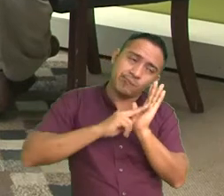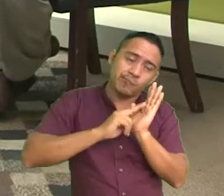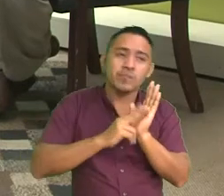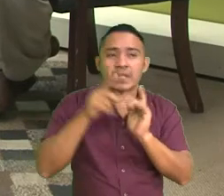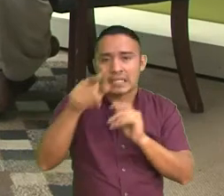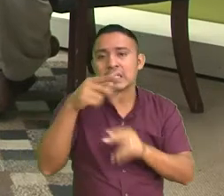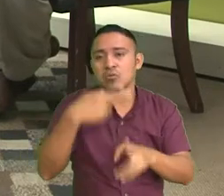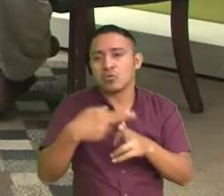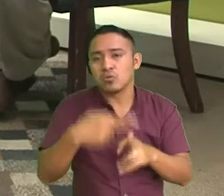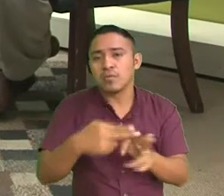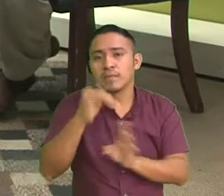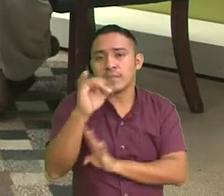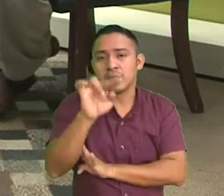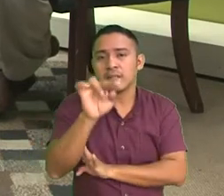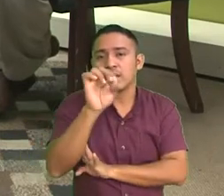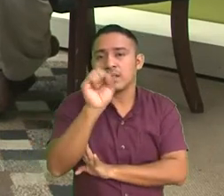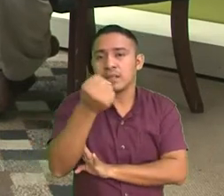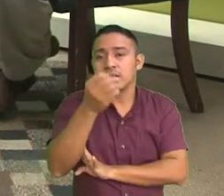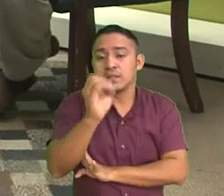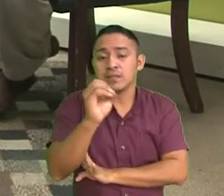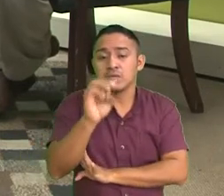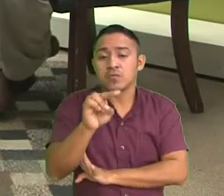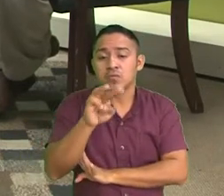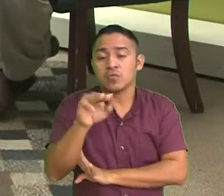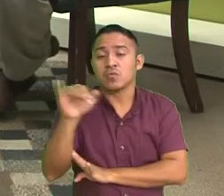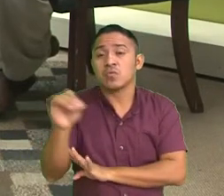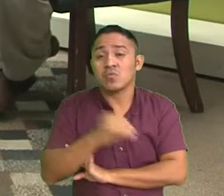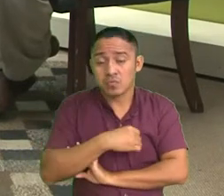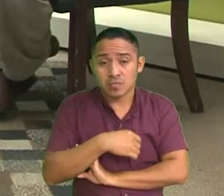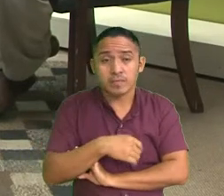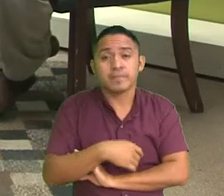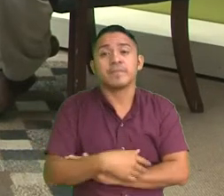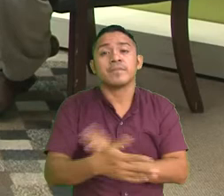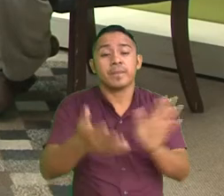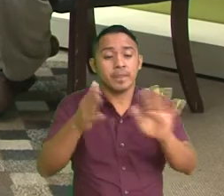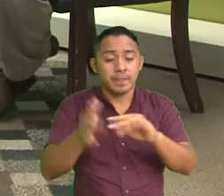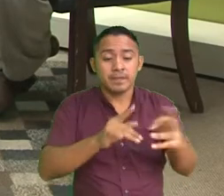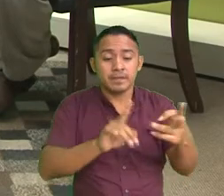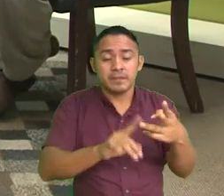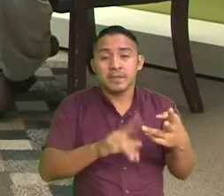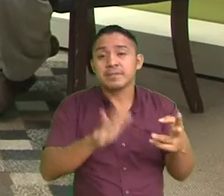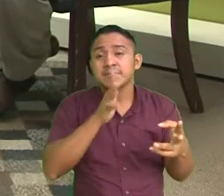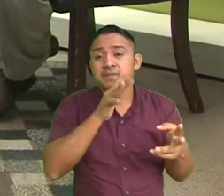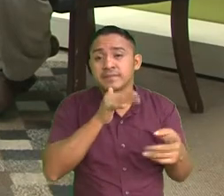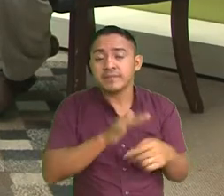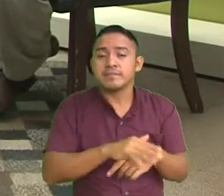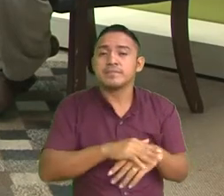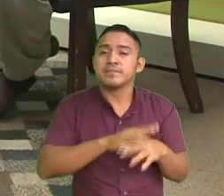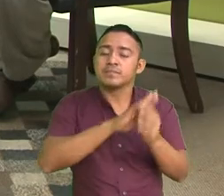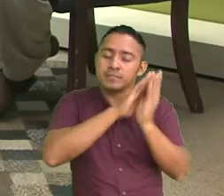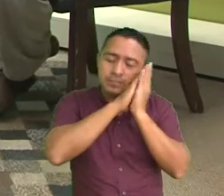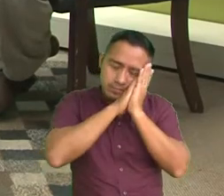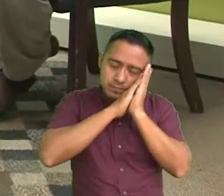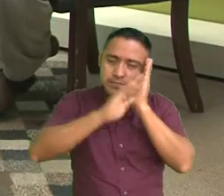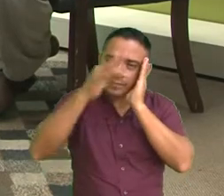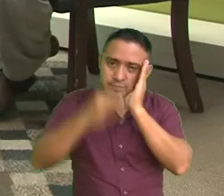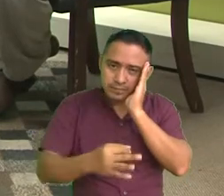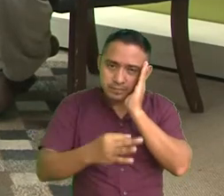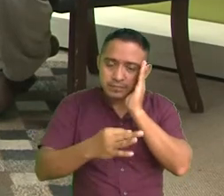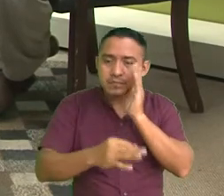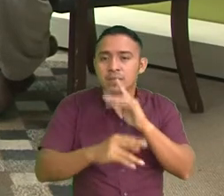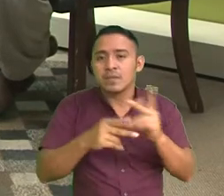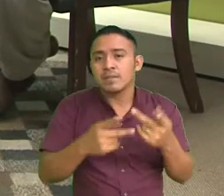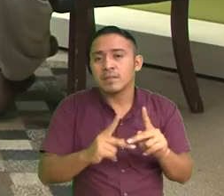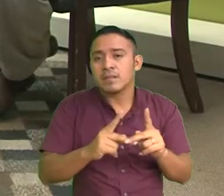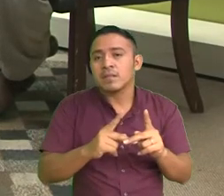insomnio final. Y está el aquel joven que se duerme bien, pero